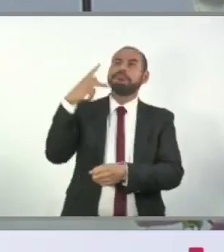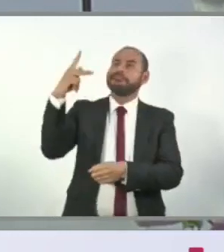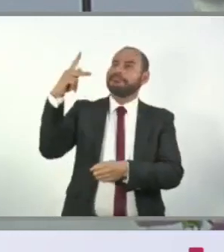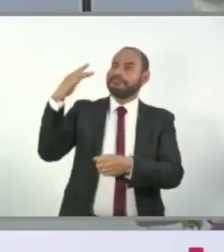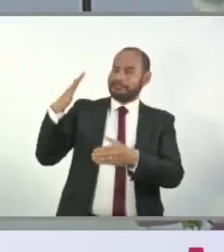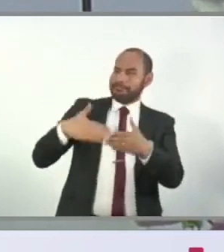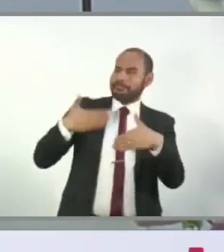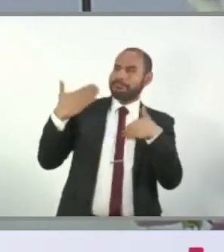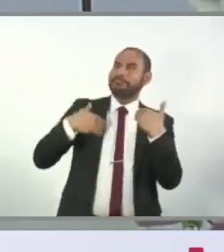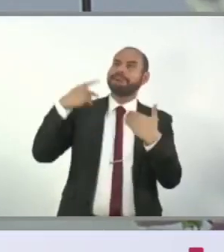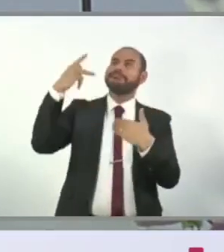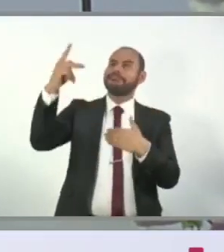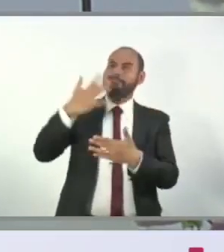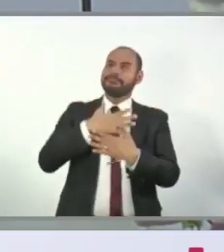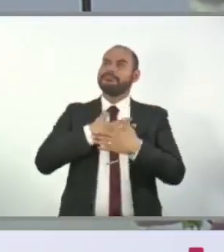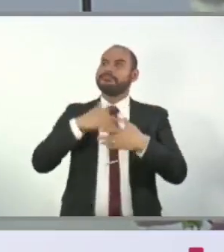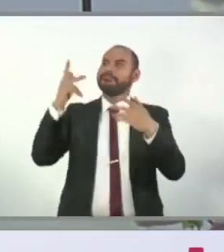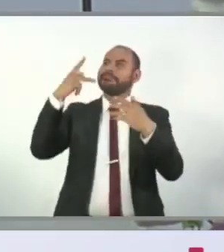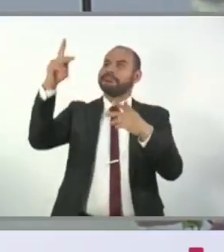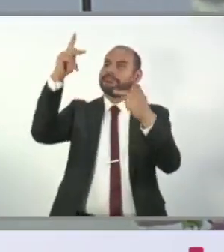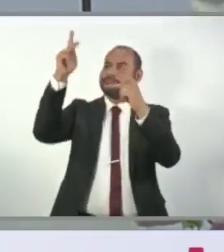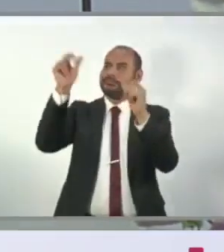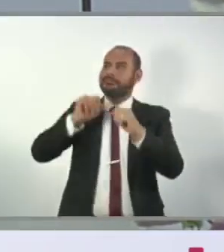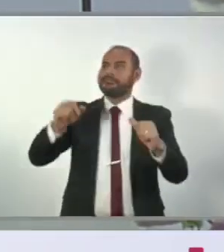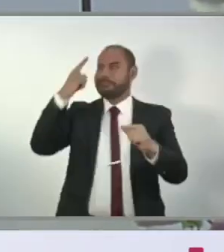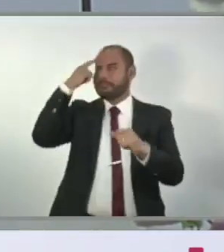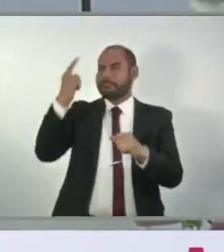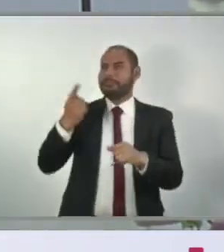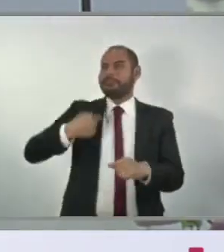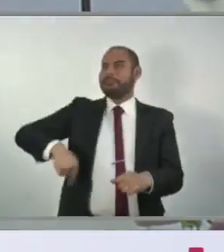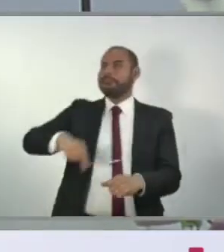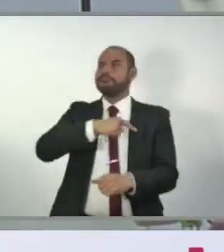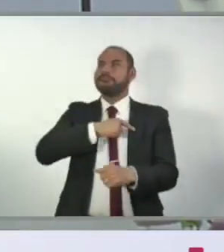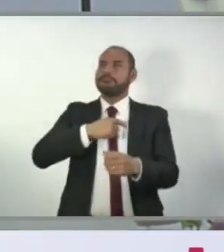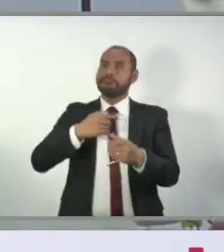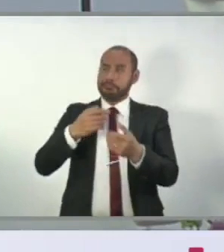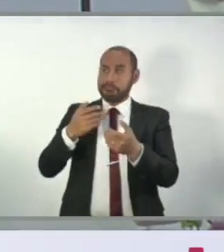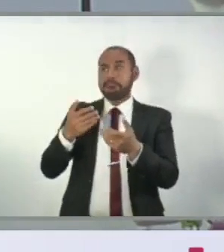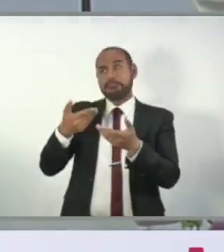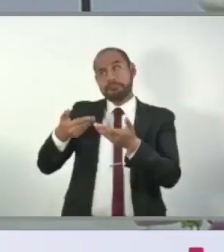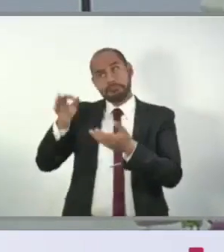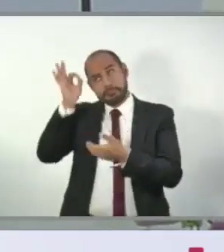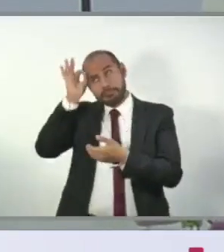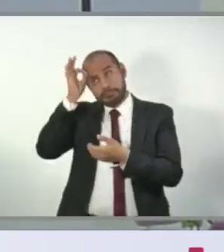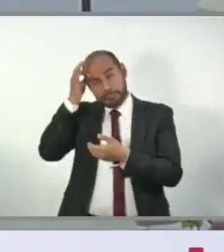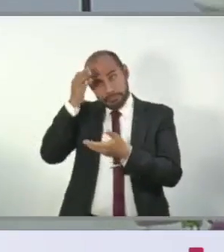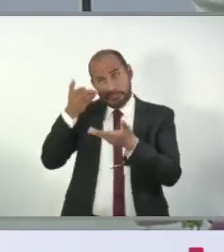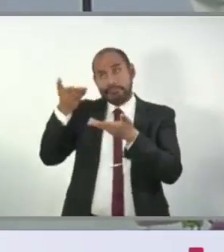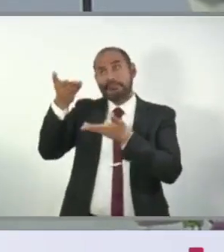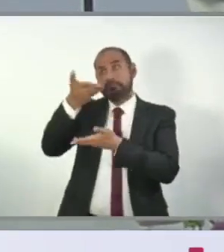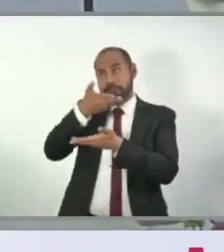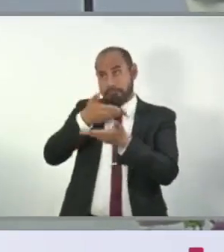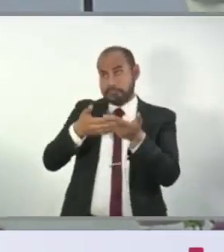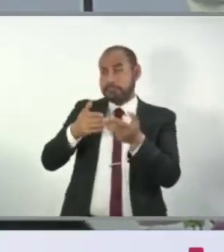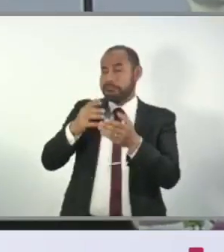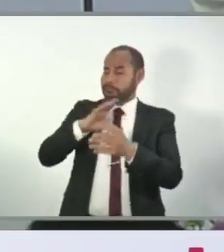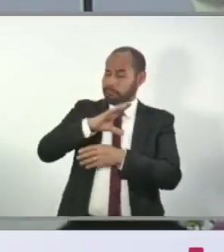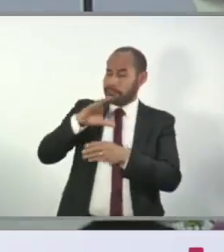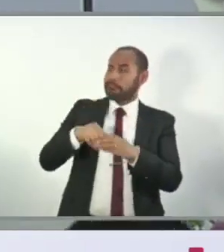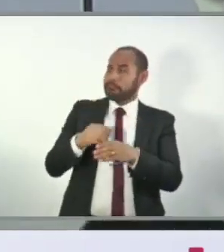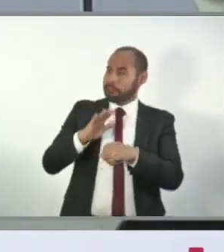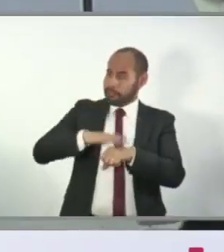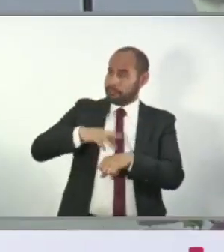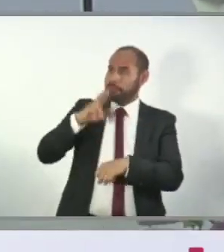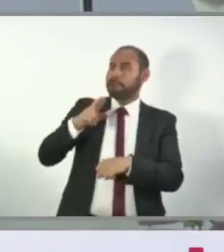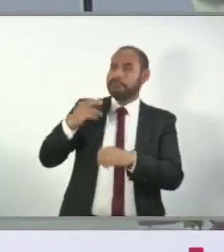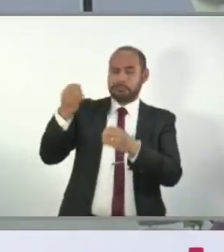de tu amor y de tu paz para que podamos servirte con mayor entrega y merecer recibir